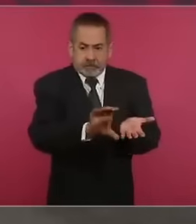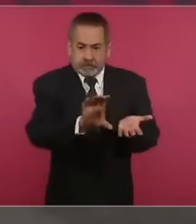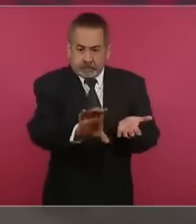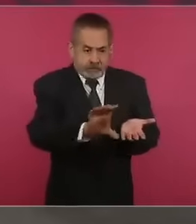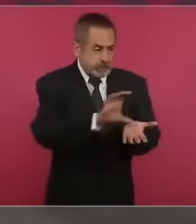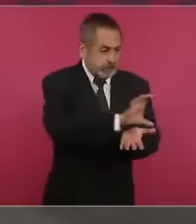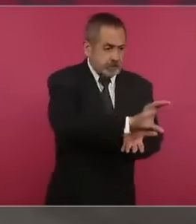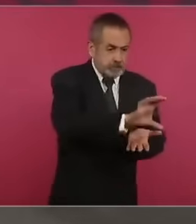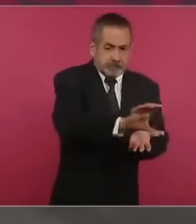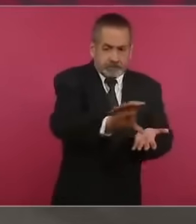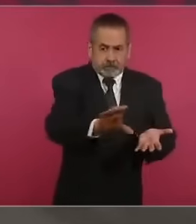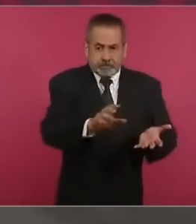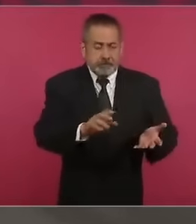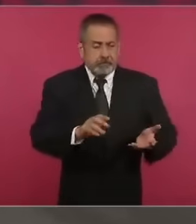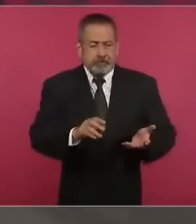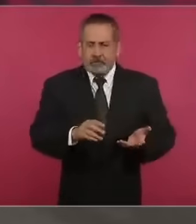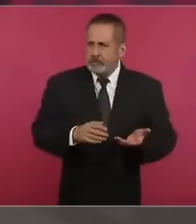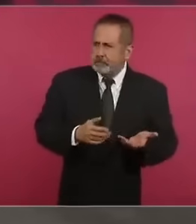o